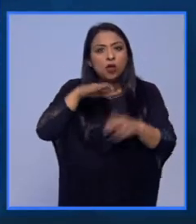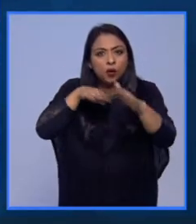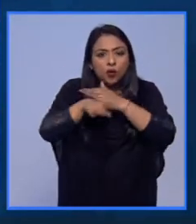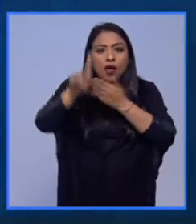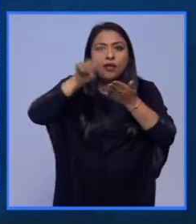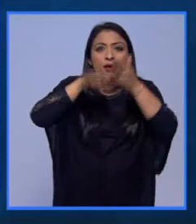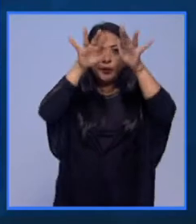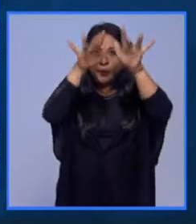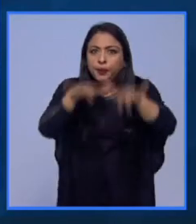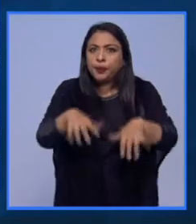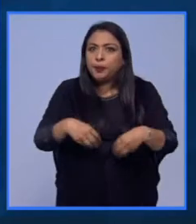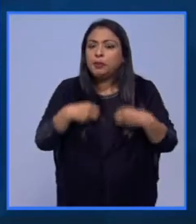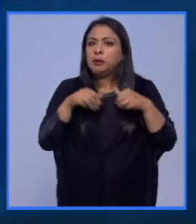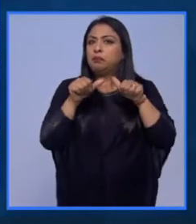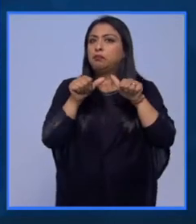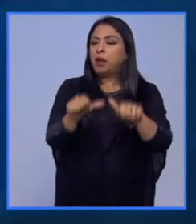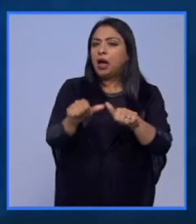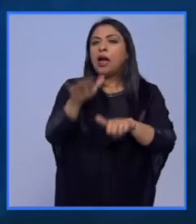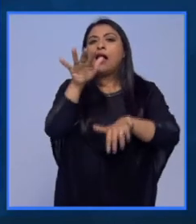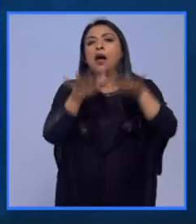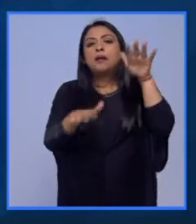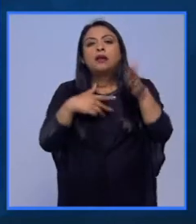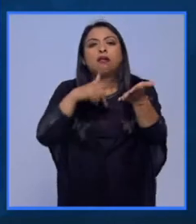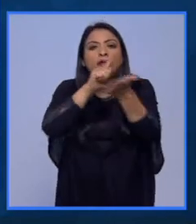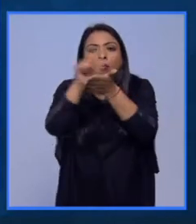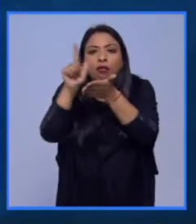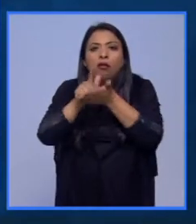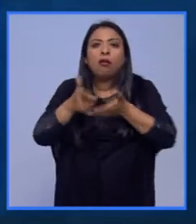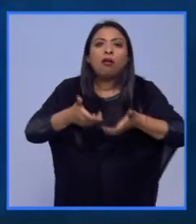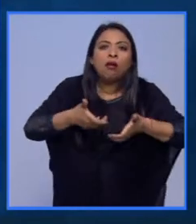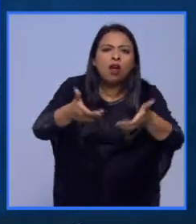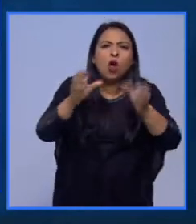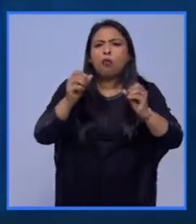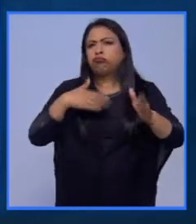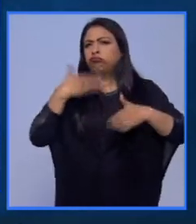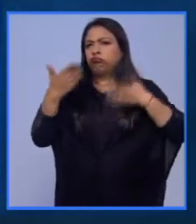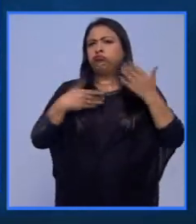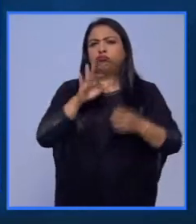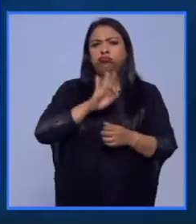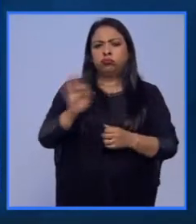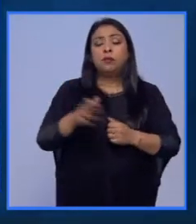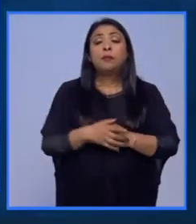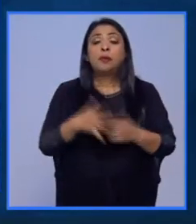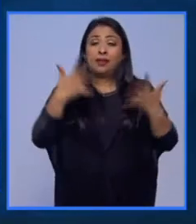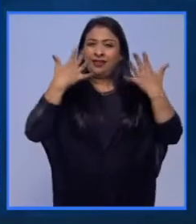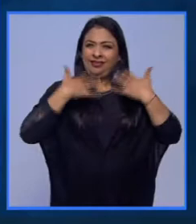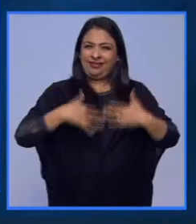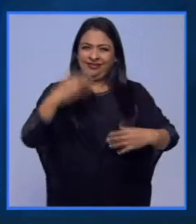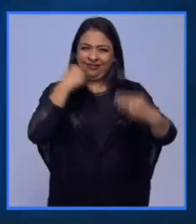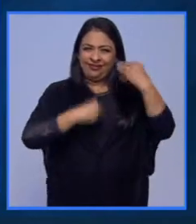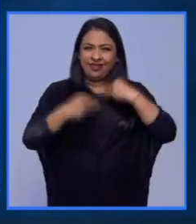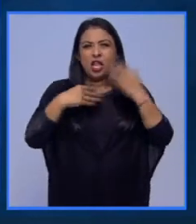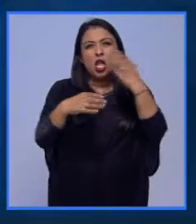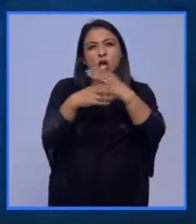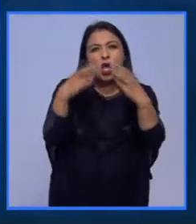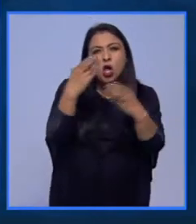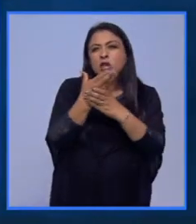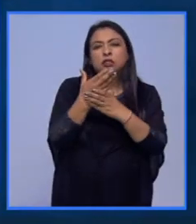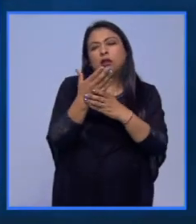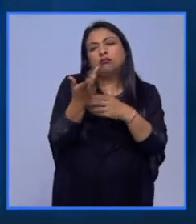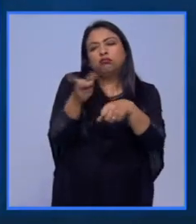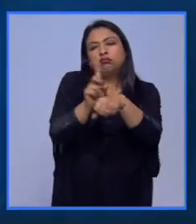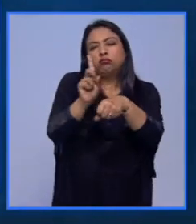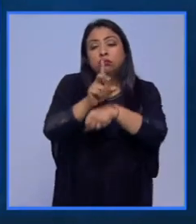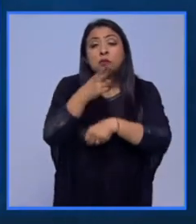snow, sometimes to clear the streets, sometimes to have fun on it. A la indumentaria, instrumentos y objetos